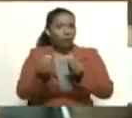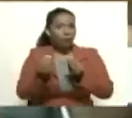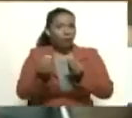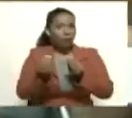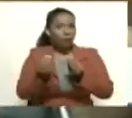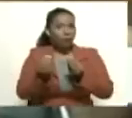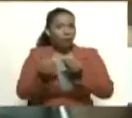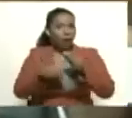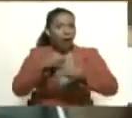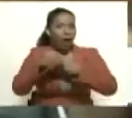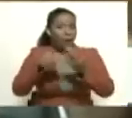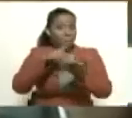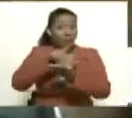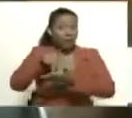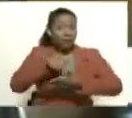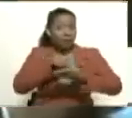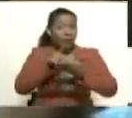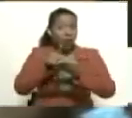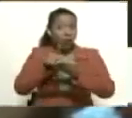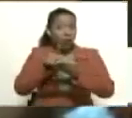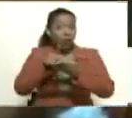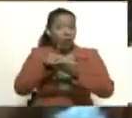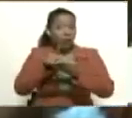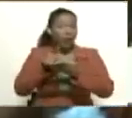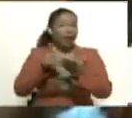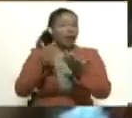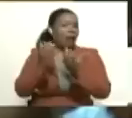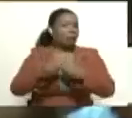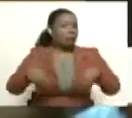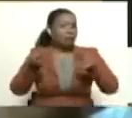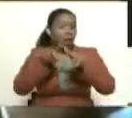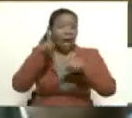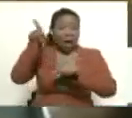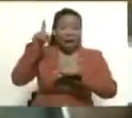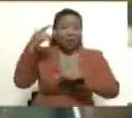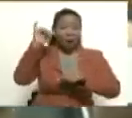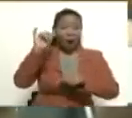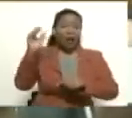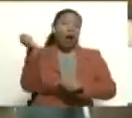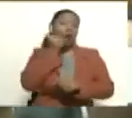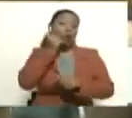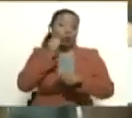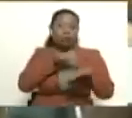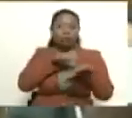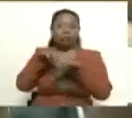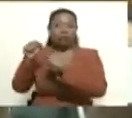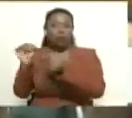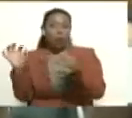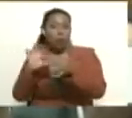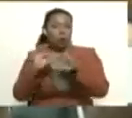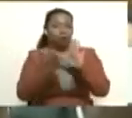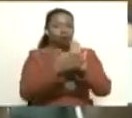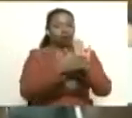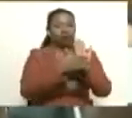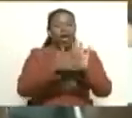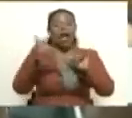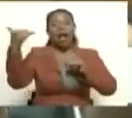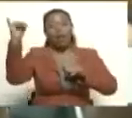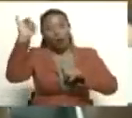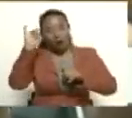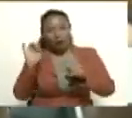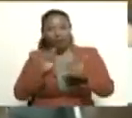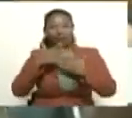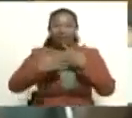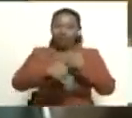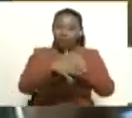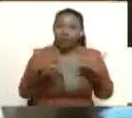multilaterales como Naciones Unidas, porque sabemos que ellos también se arrastran a los imperios, deberíamos avanzar en una gran cruzada